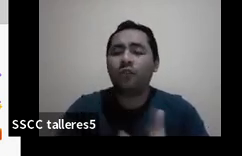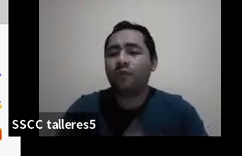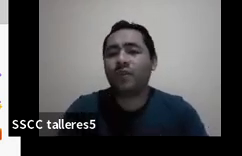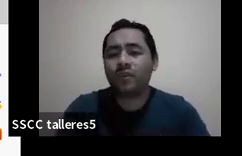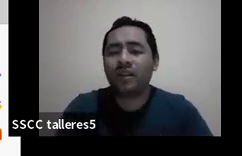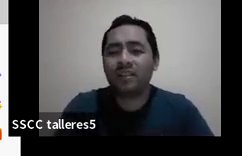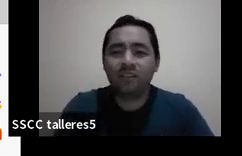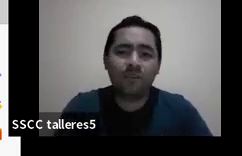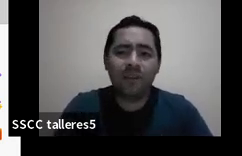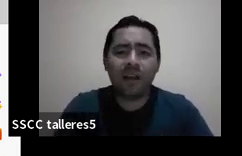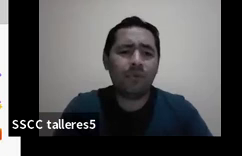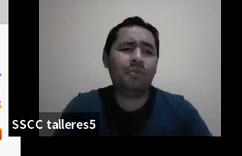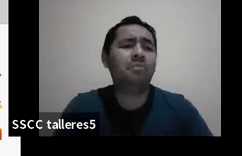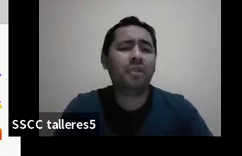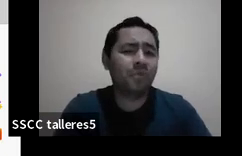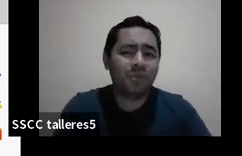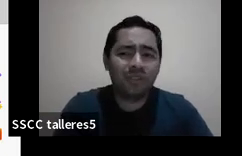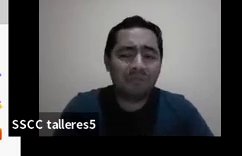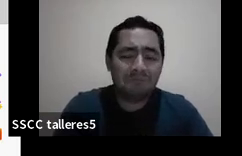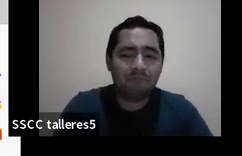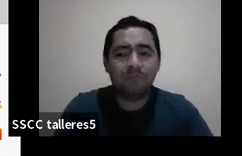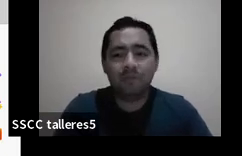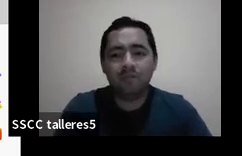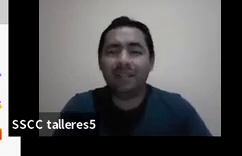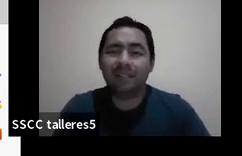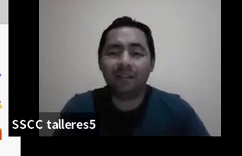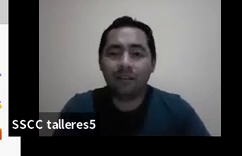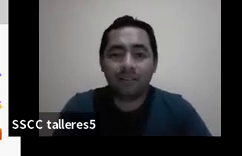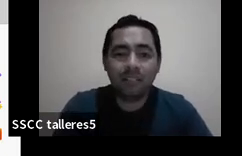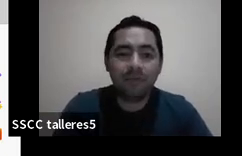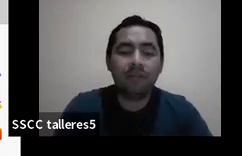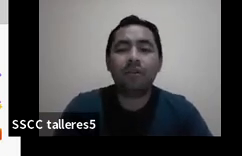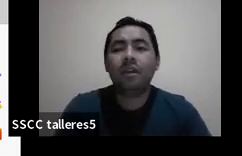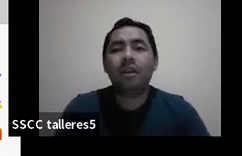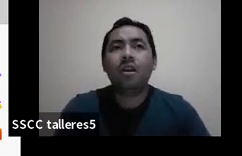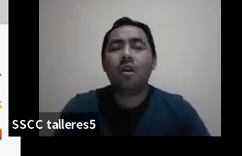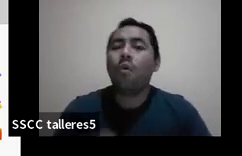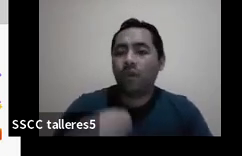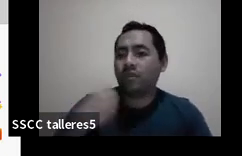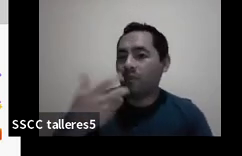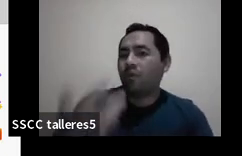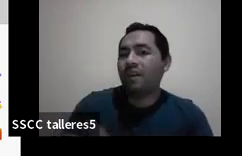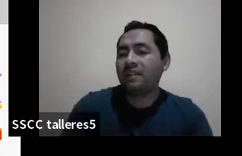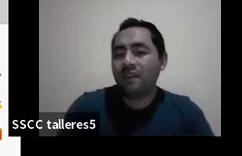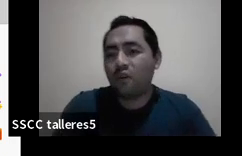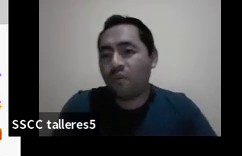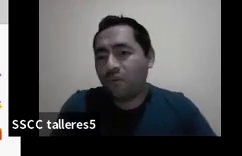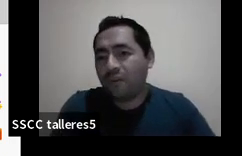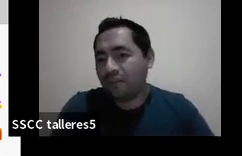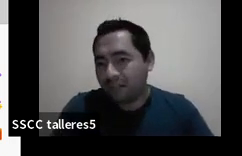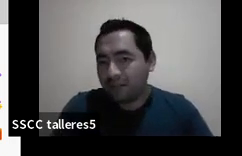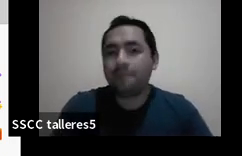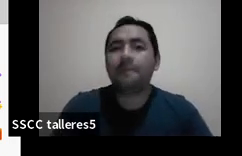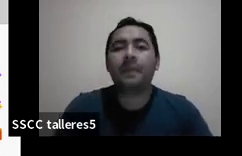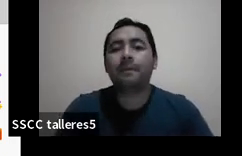escribo al sordo visogestual y así nos comunicamos, ¿no? Porque muchos de ellos no van a entender lo que estás escribiendo o ellos tampoco van a saber